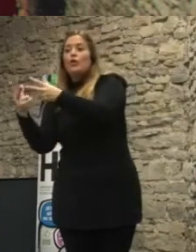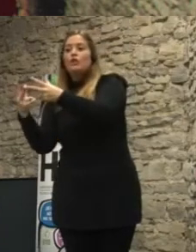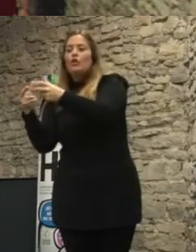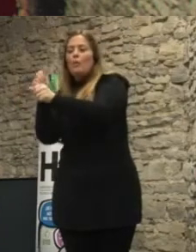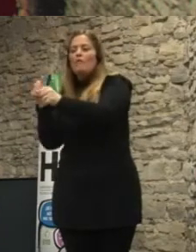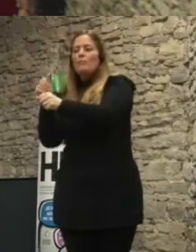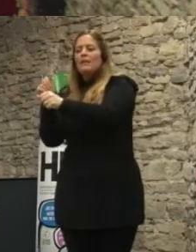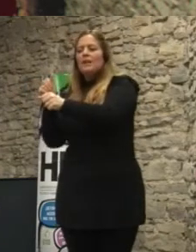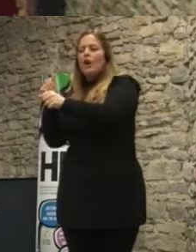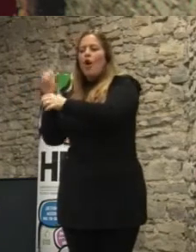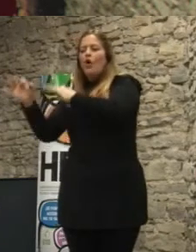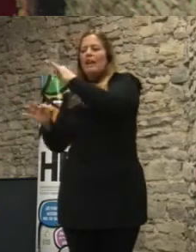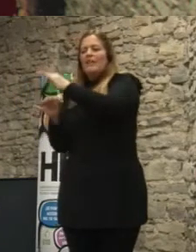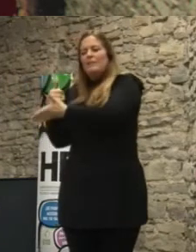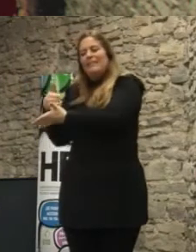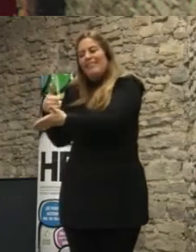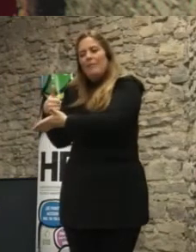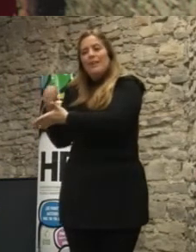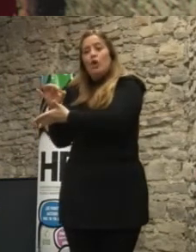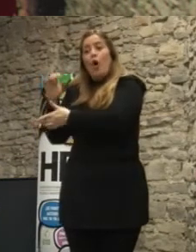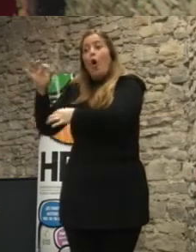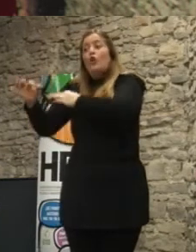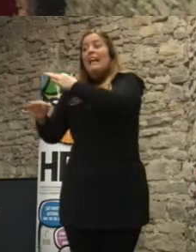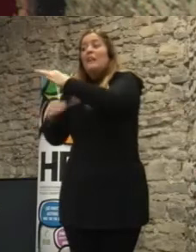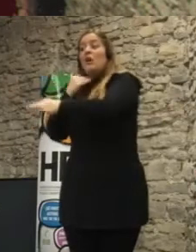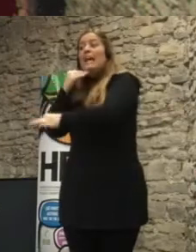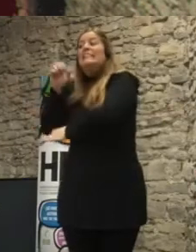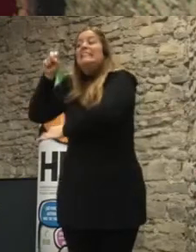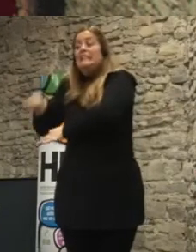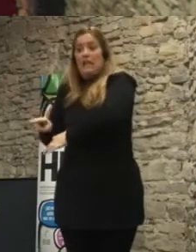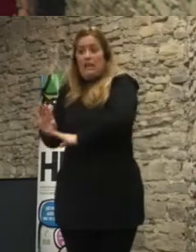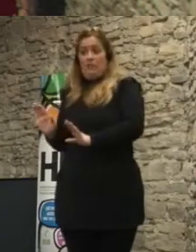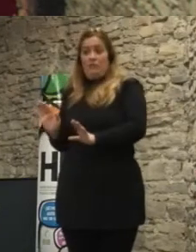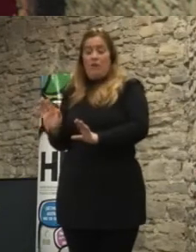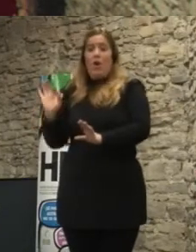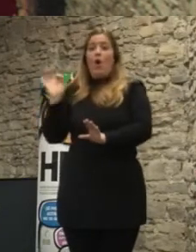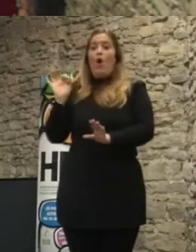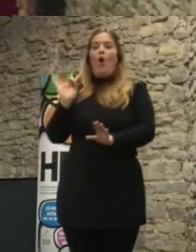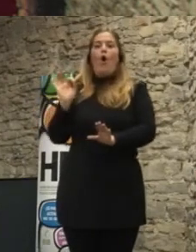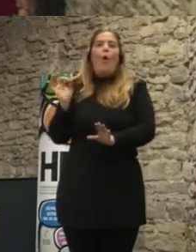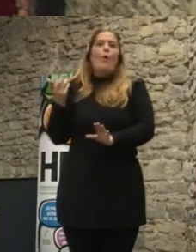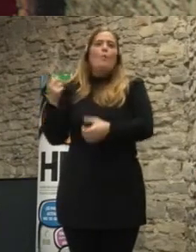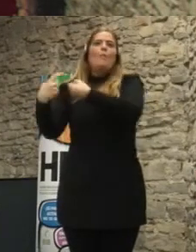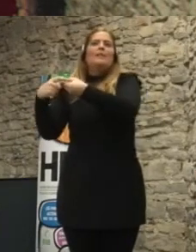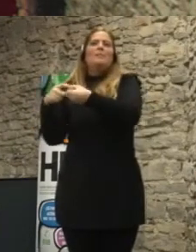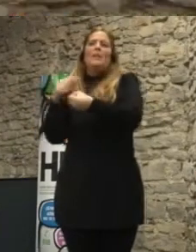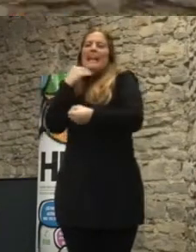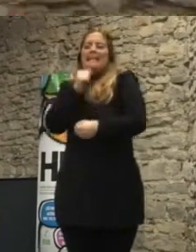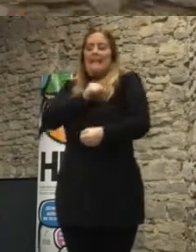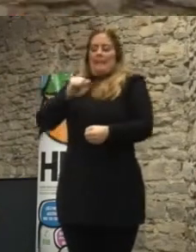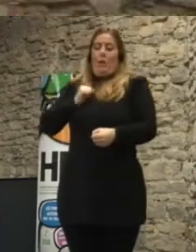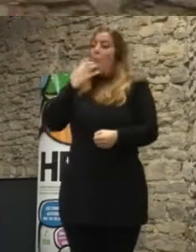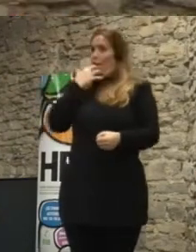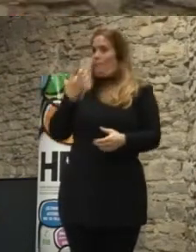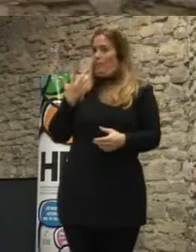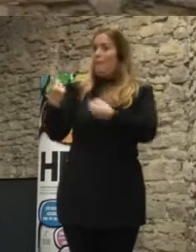débiles, incluso sin organización, incluso de forma individualizada. Crece, por ejemplo, la